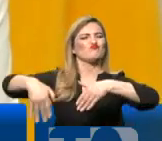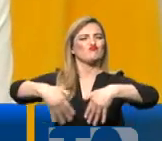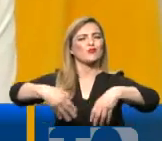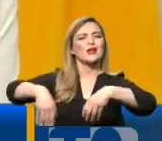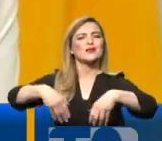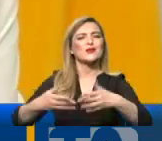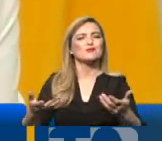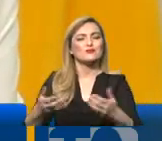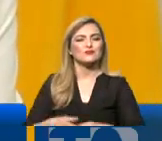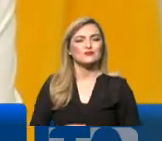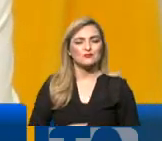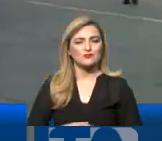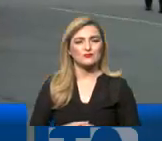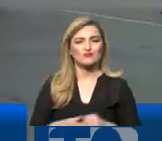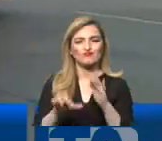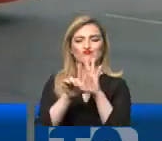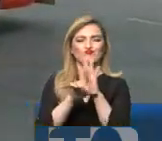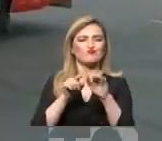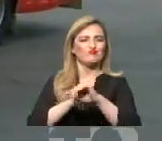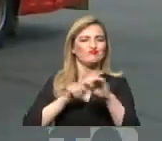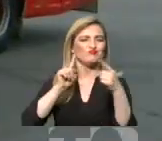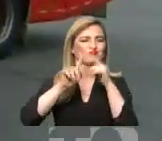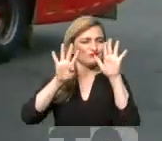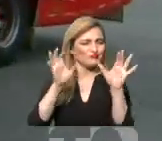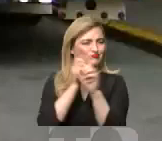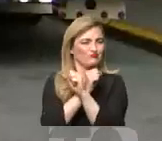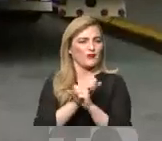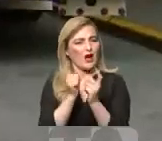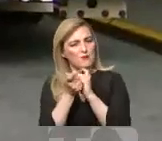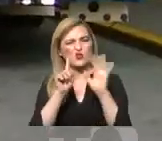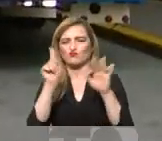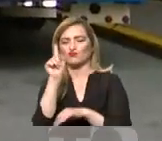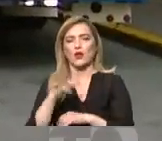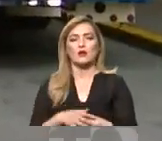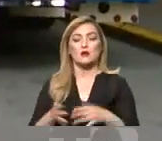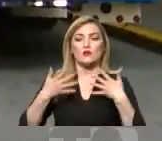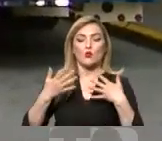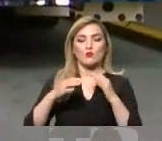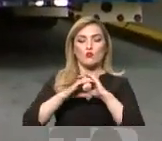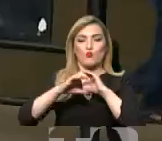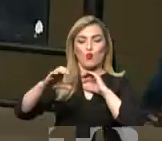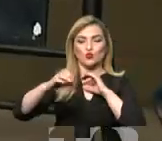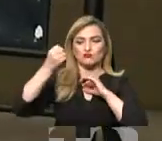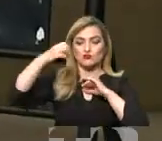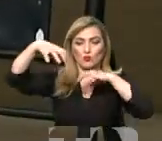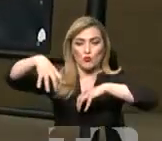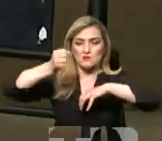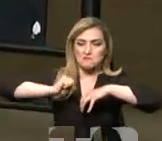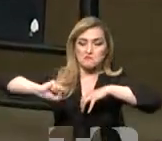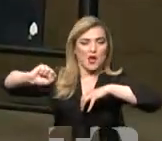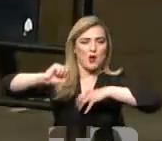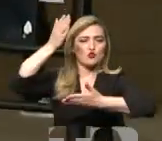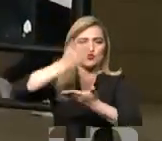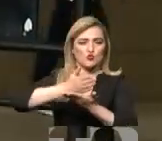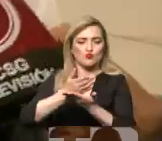con el toque de queda para guayaquil la transportación interprovincial continuará suspendida hasta nuevo aviso fue lo que